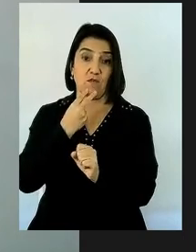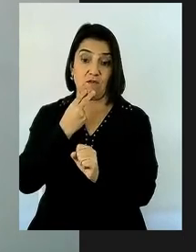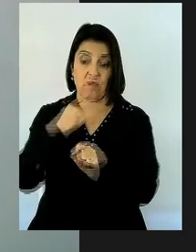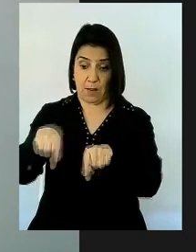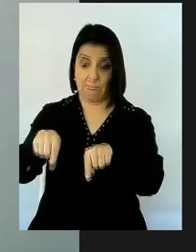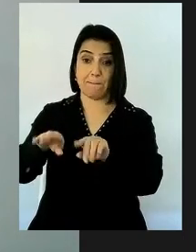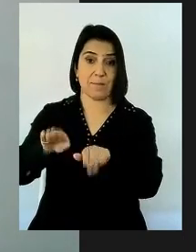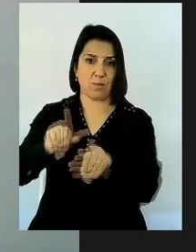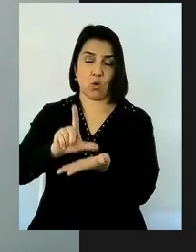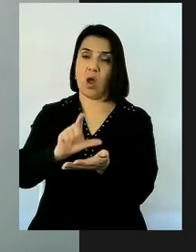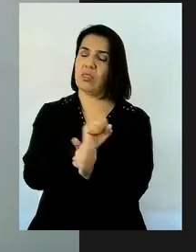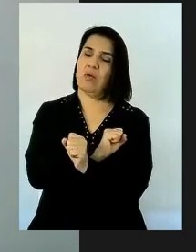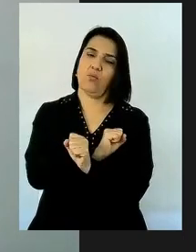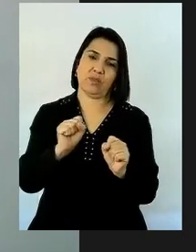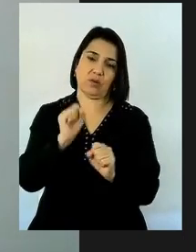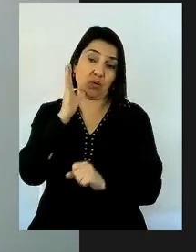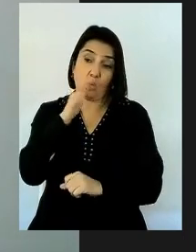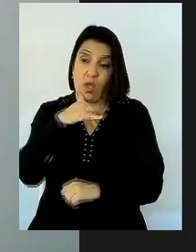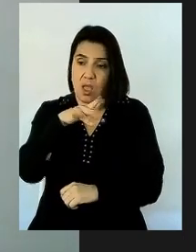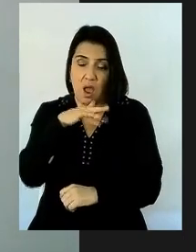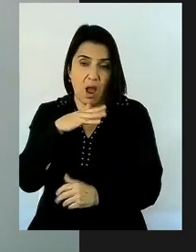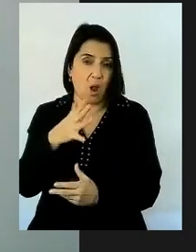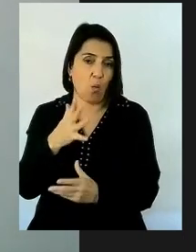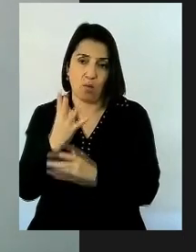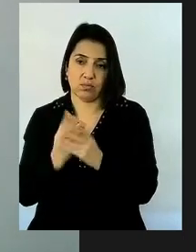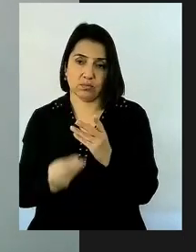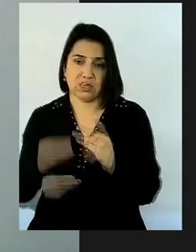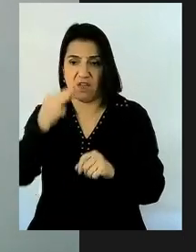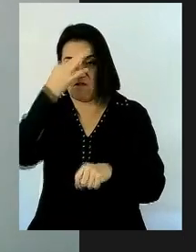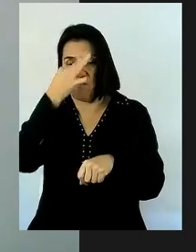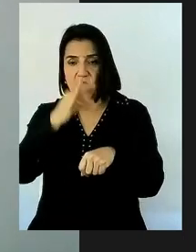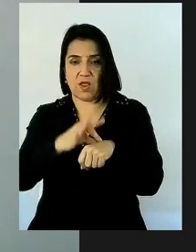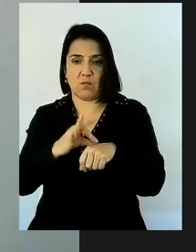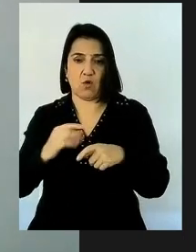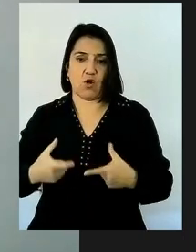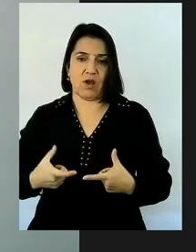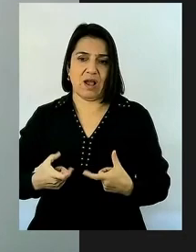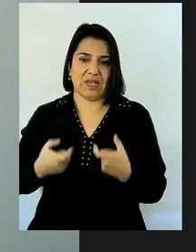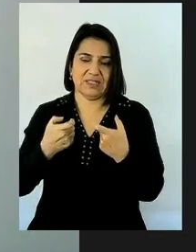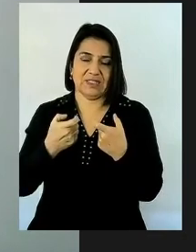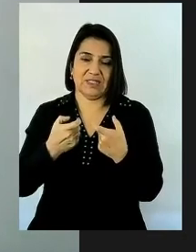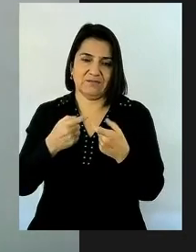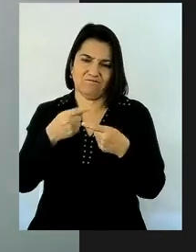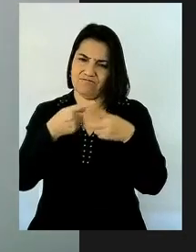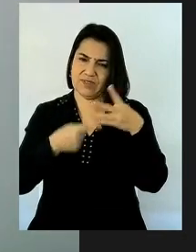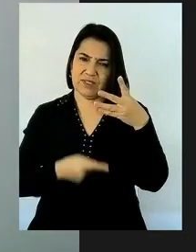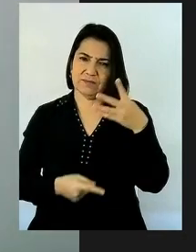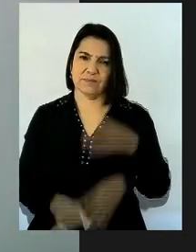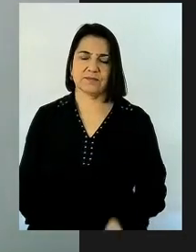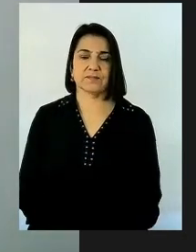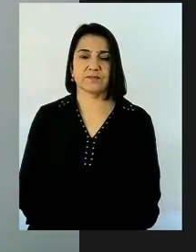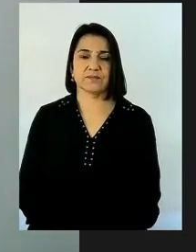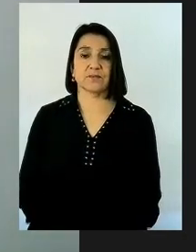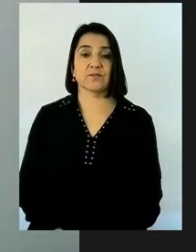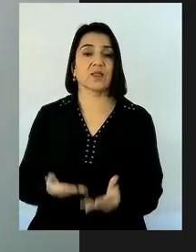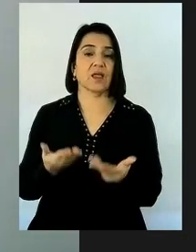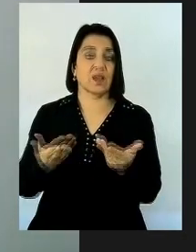va a haber más agua, porque van a salir enfermos de cáncer, etcétera. A eso creo que hay que apuntar